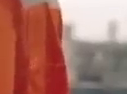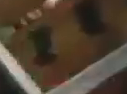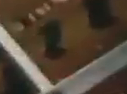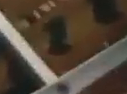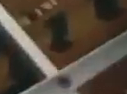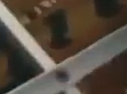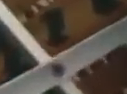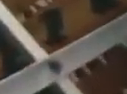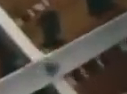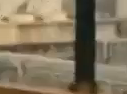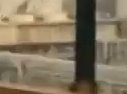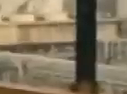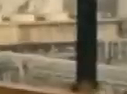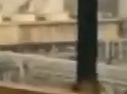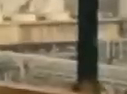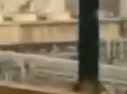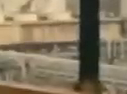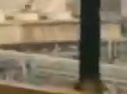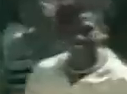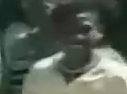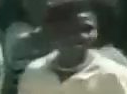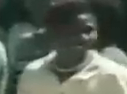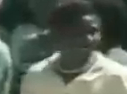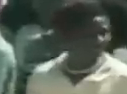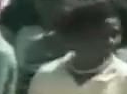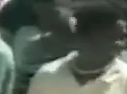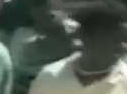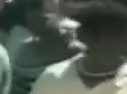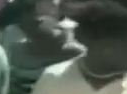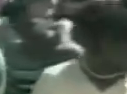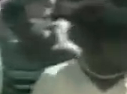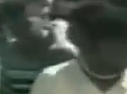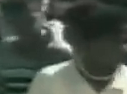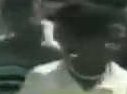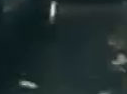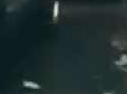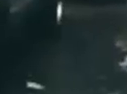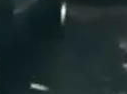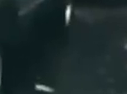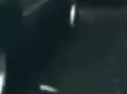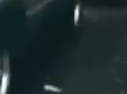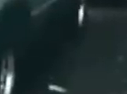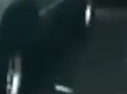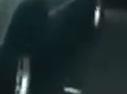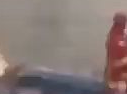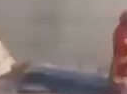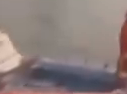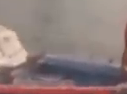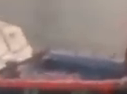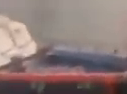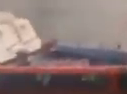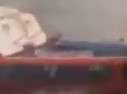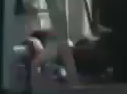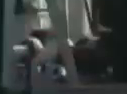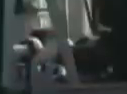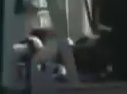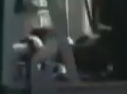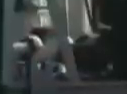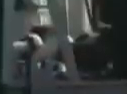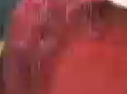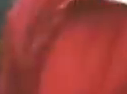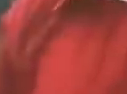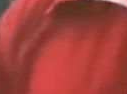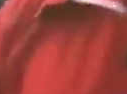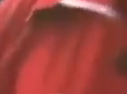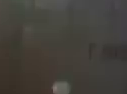cuente todo el pueblo venezolano con este gobierno revolucionario, con sus trabajadores, con sus soldados, con sus hombres y sus mujeres,